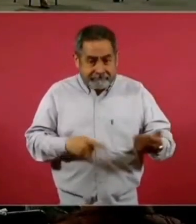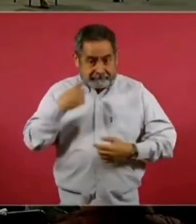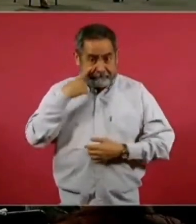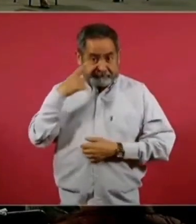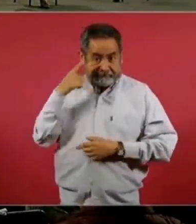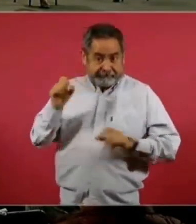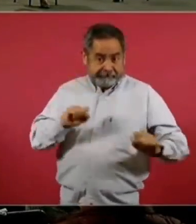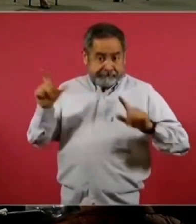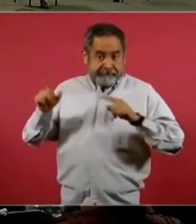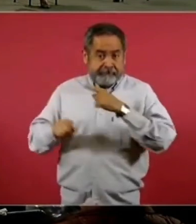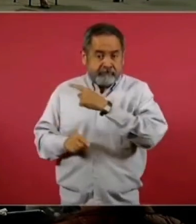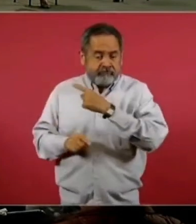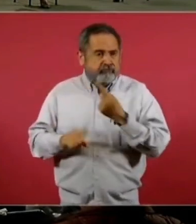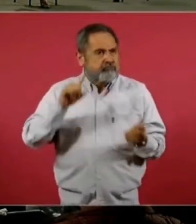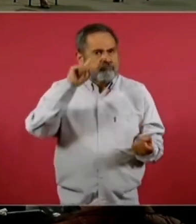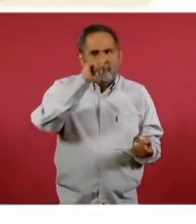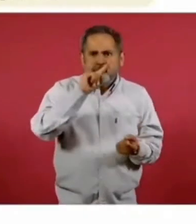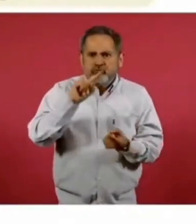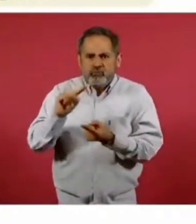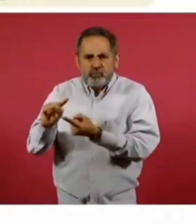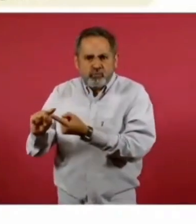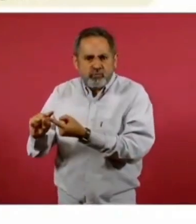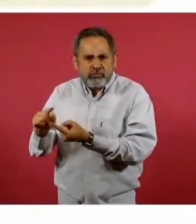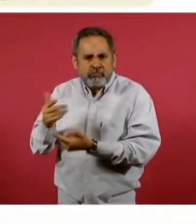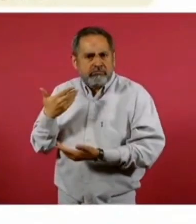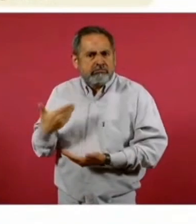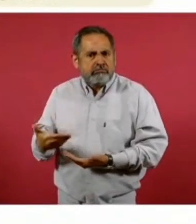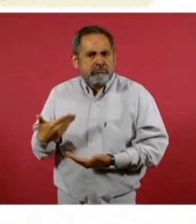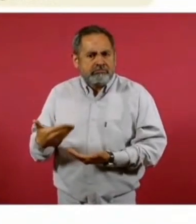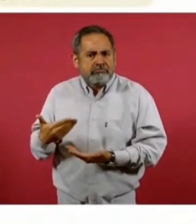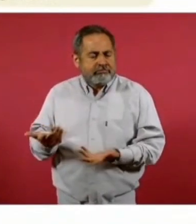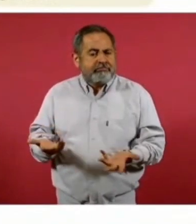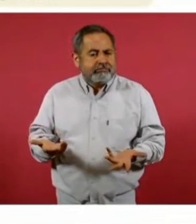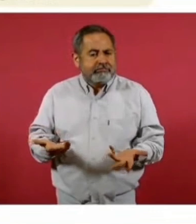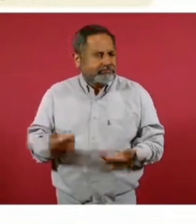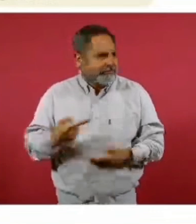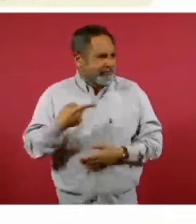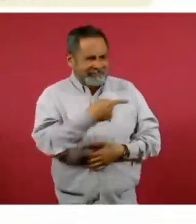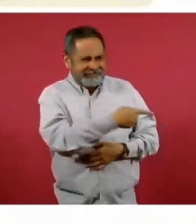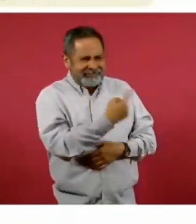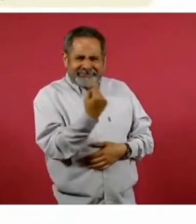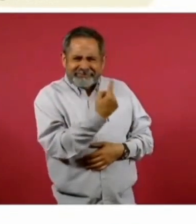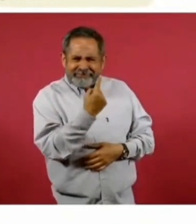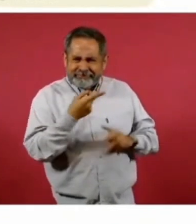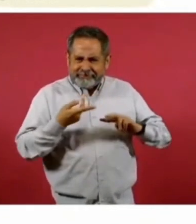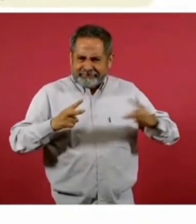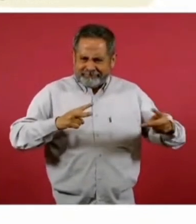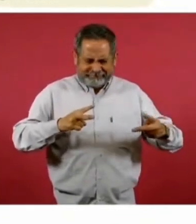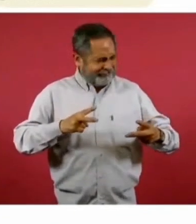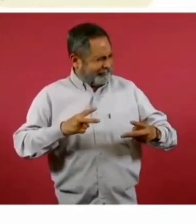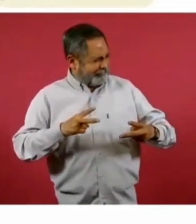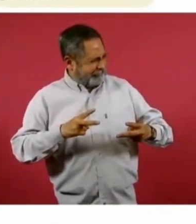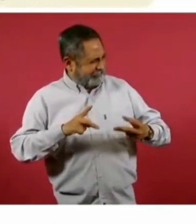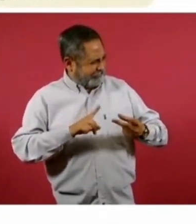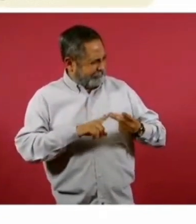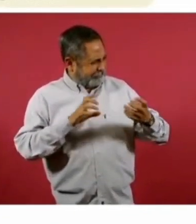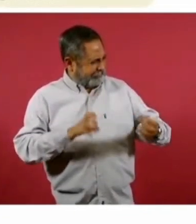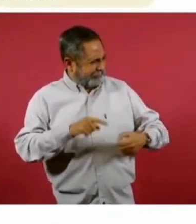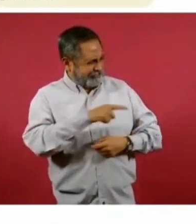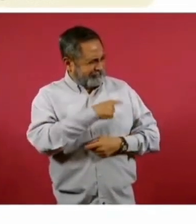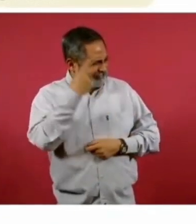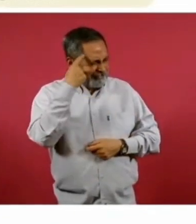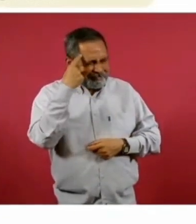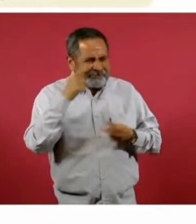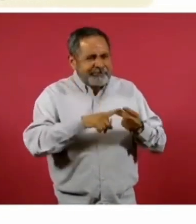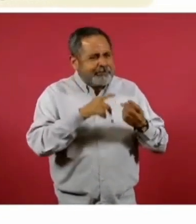gráfica, va en disminución. No sabemos qué lee Reforma, ¿no? O qué, en qué se está basando